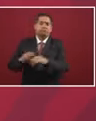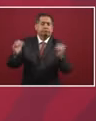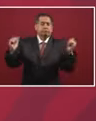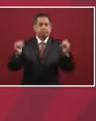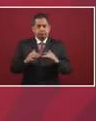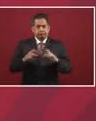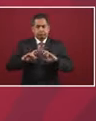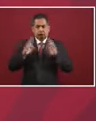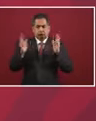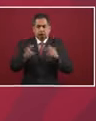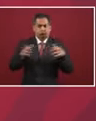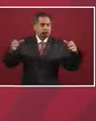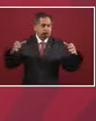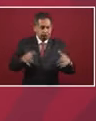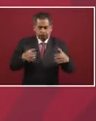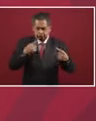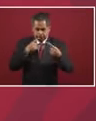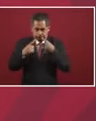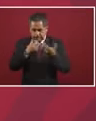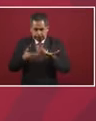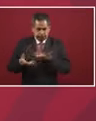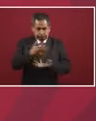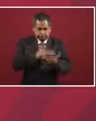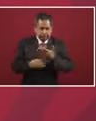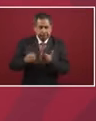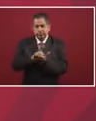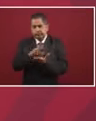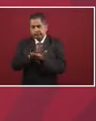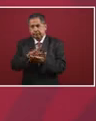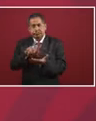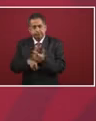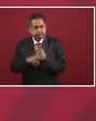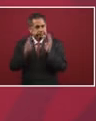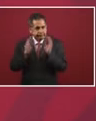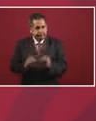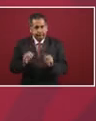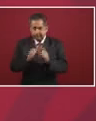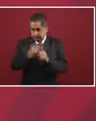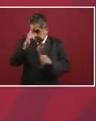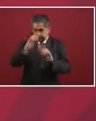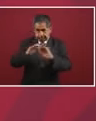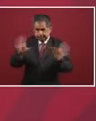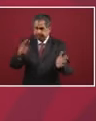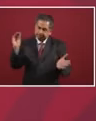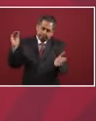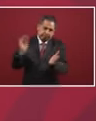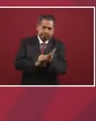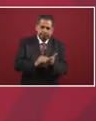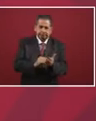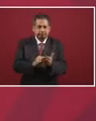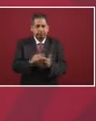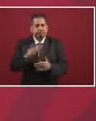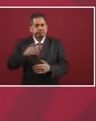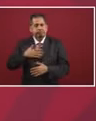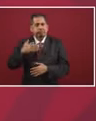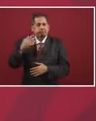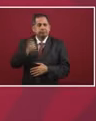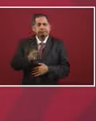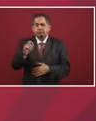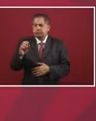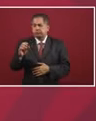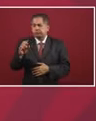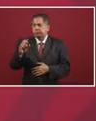a reunión y se fije con claridad una postura, no al